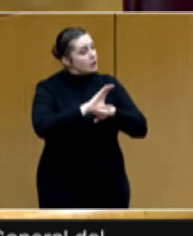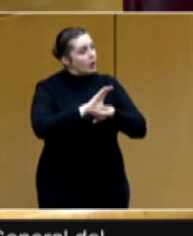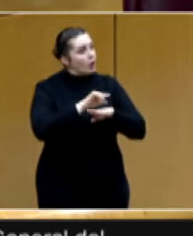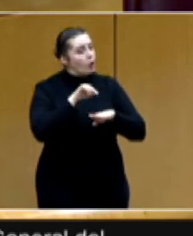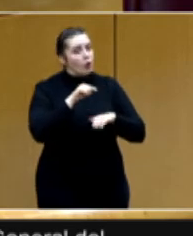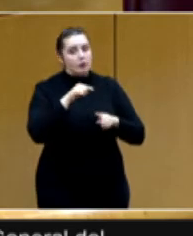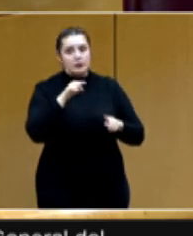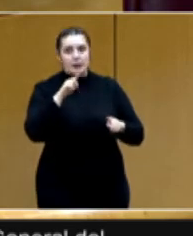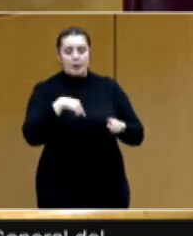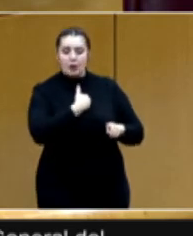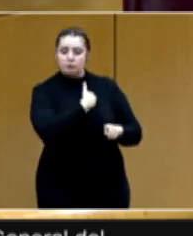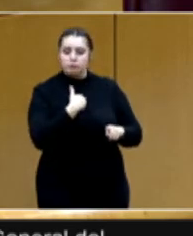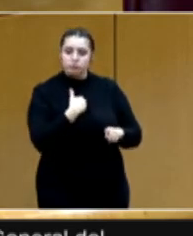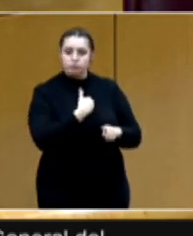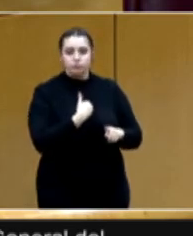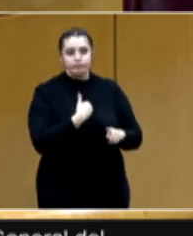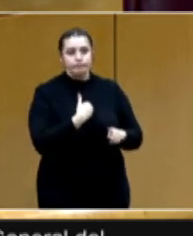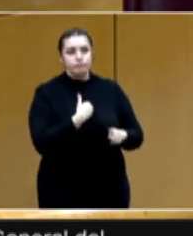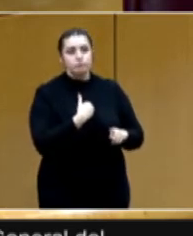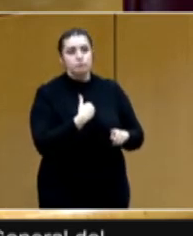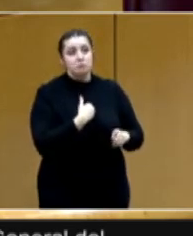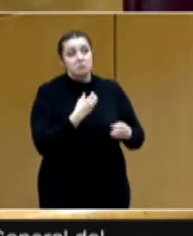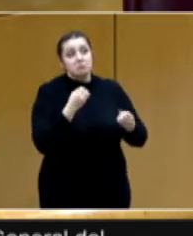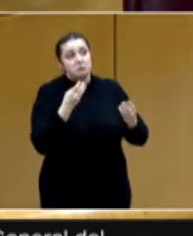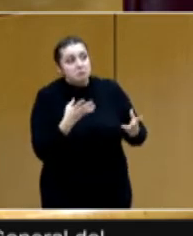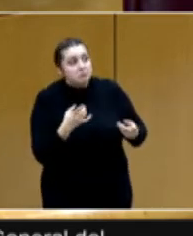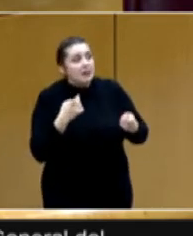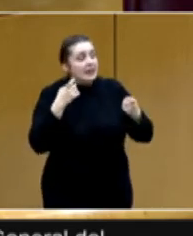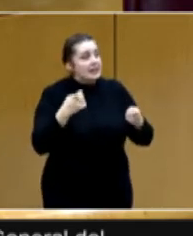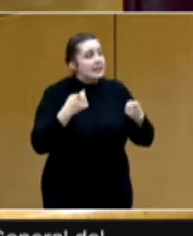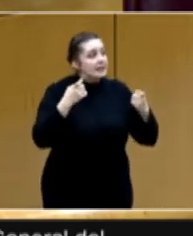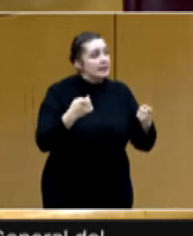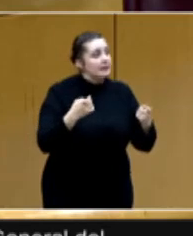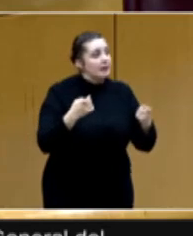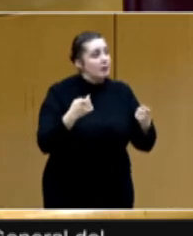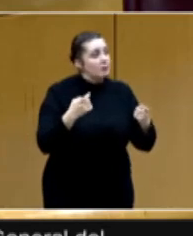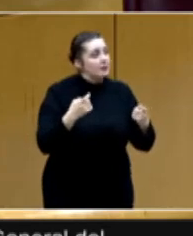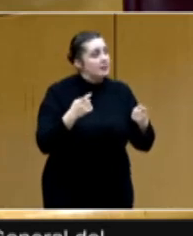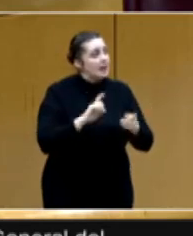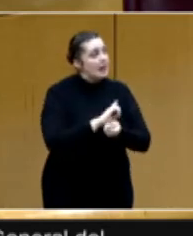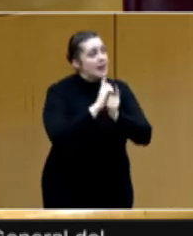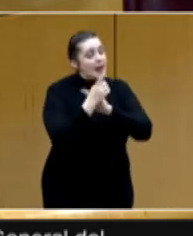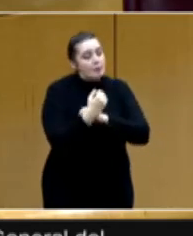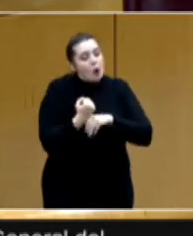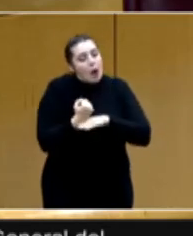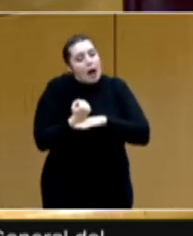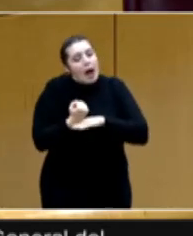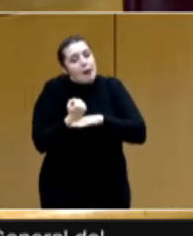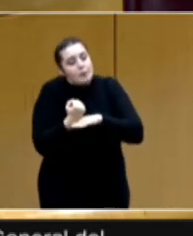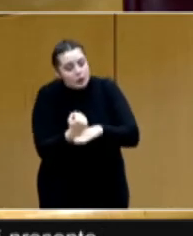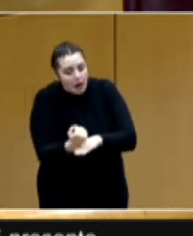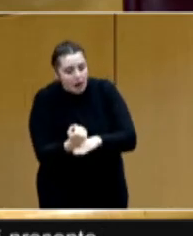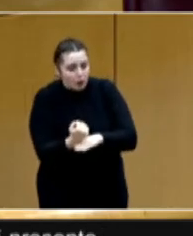un papel que bueno Pues trata de apoyar Este cambio de cumplir